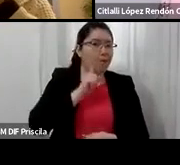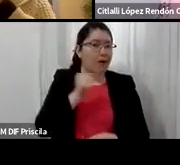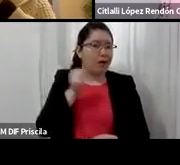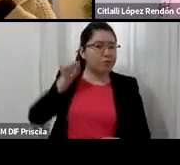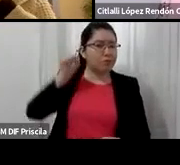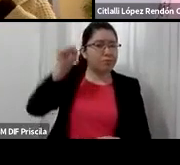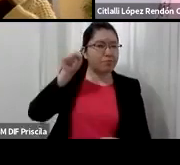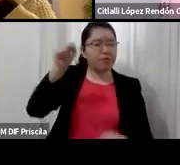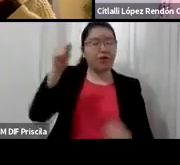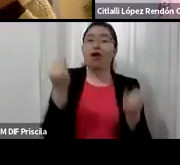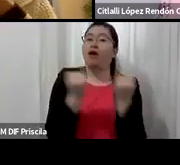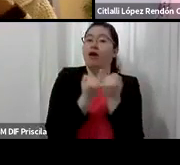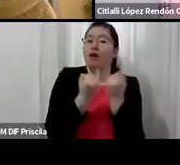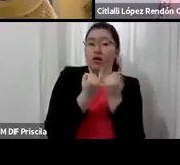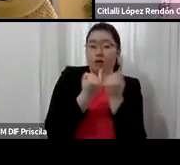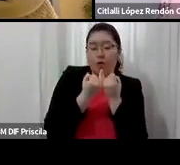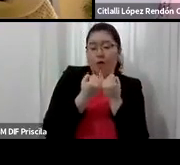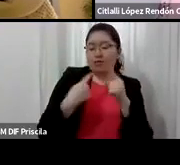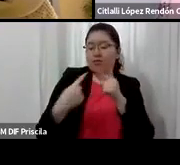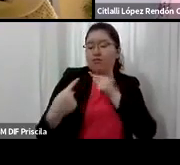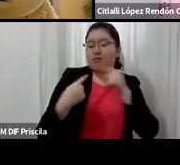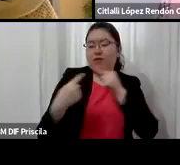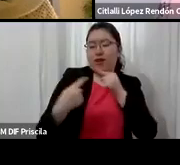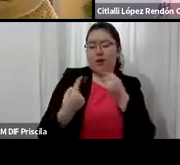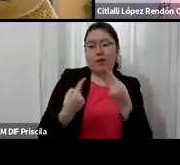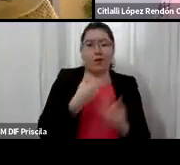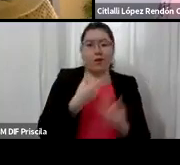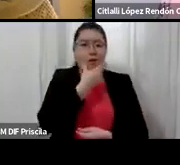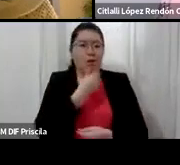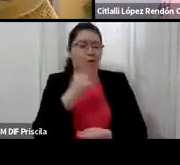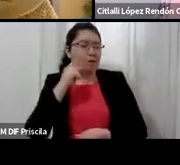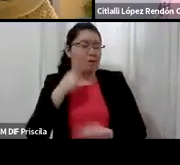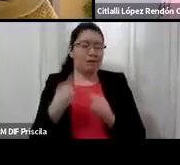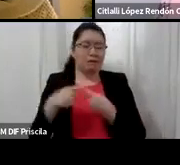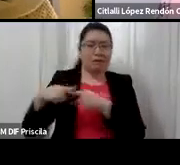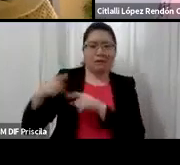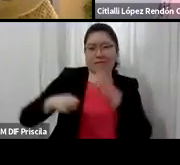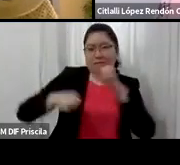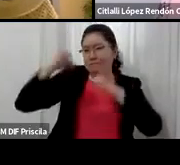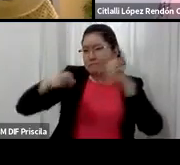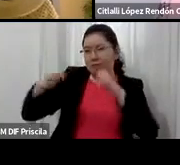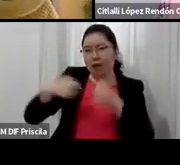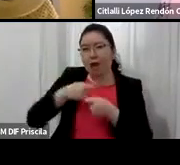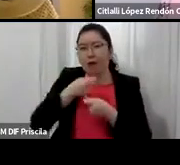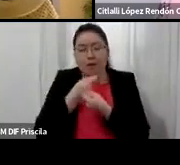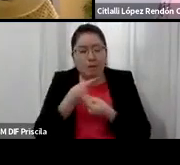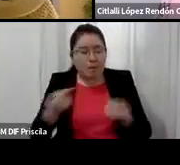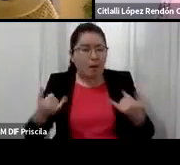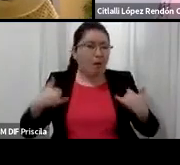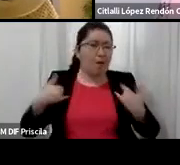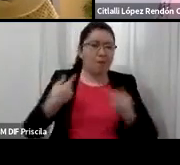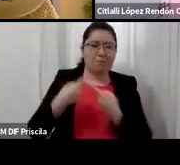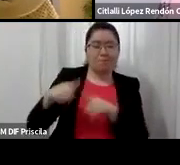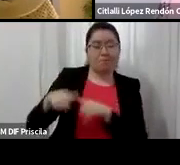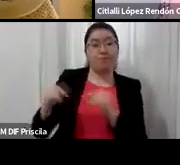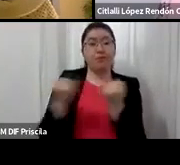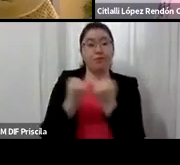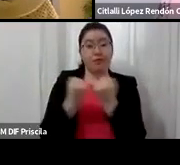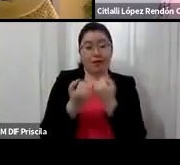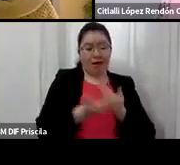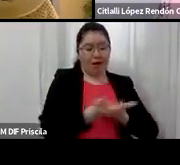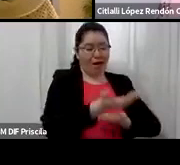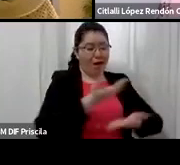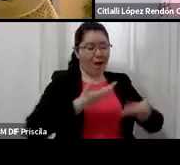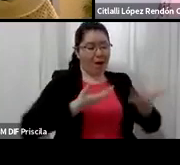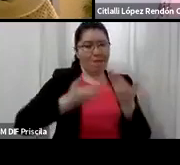diálogo intergeneracional, y es a partir de estos enfoques y metodologías que busca generar intercambio de saberes para la construcción